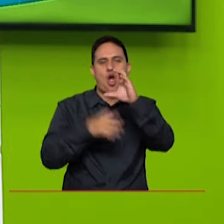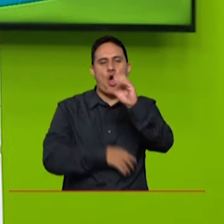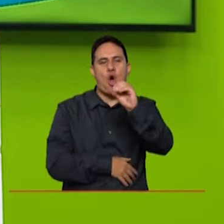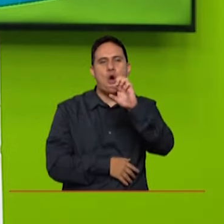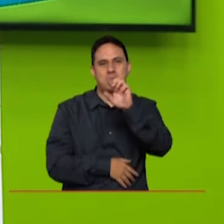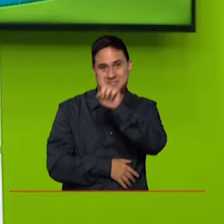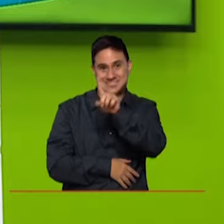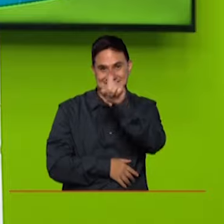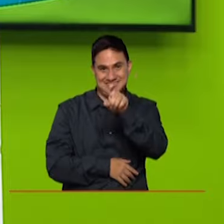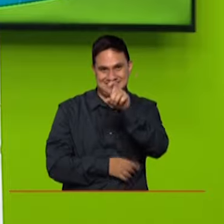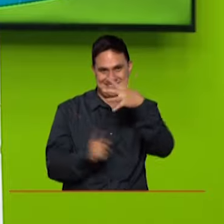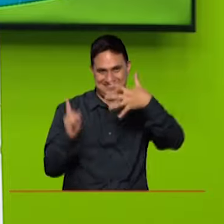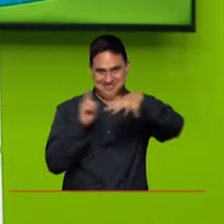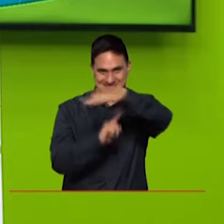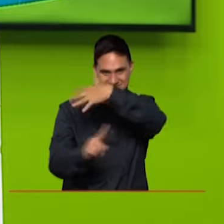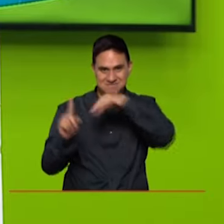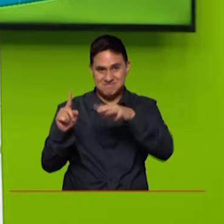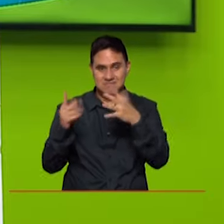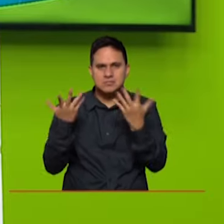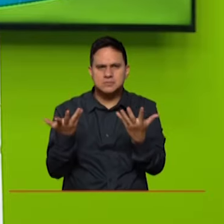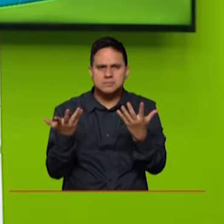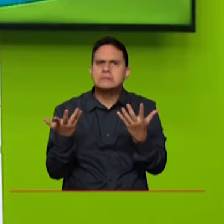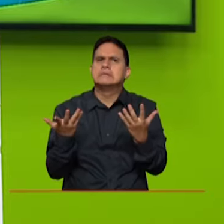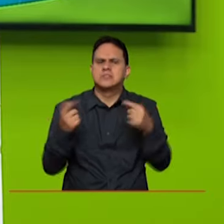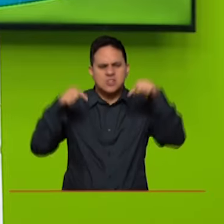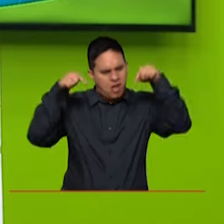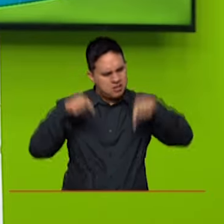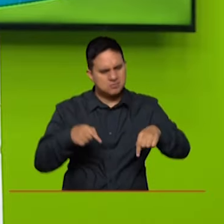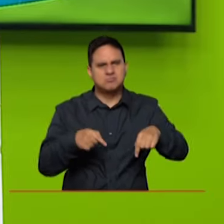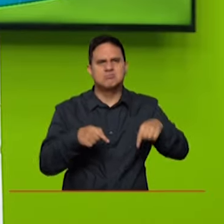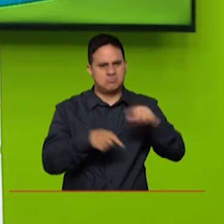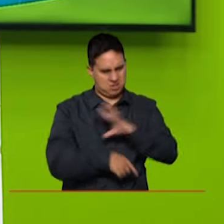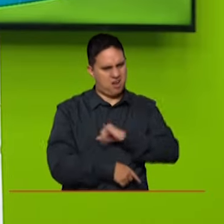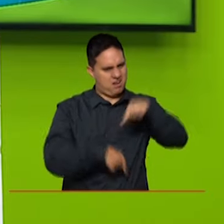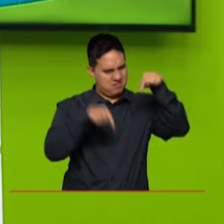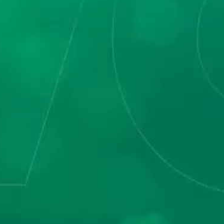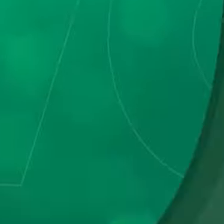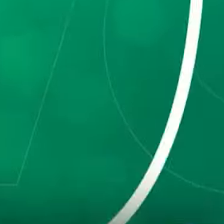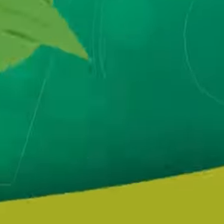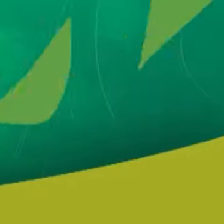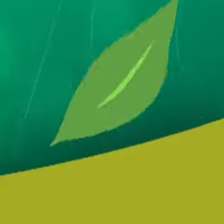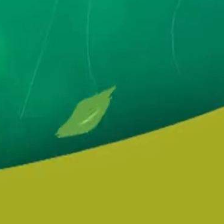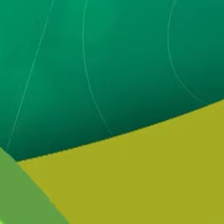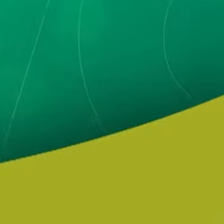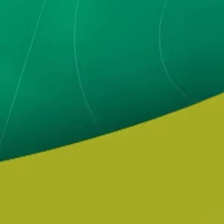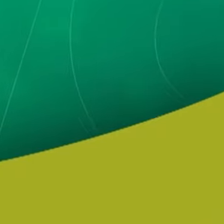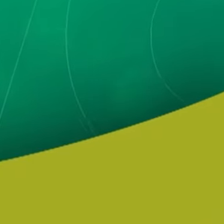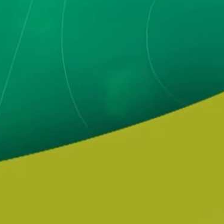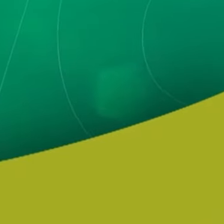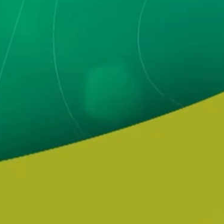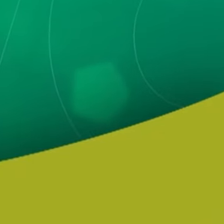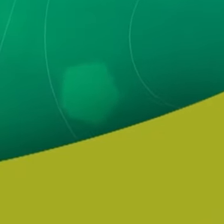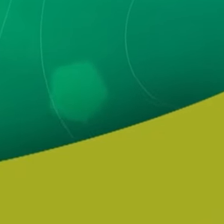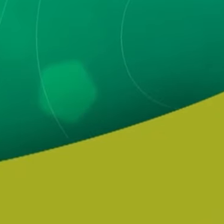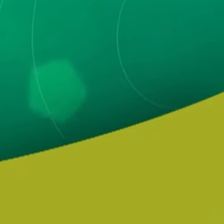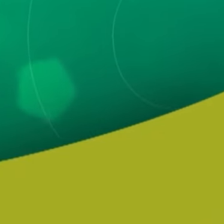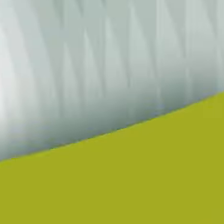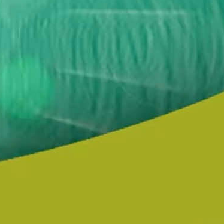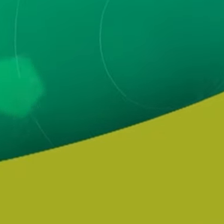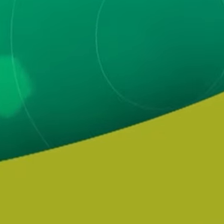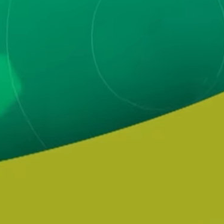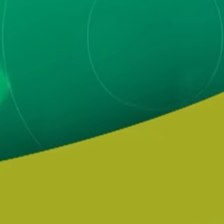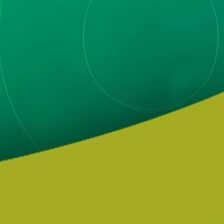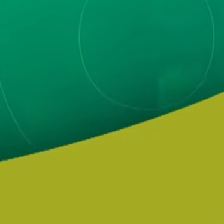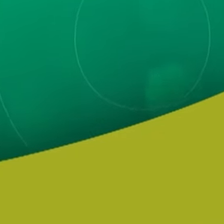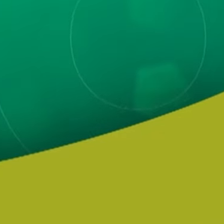COP16. Aquí les tenemos 10 razones para que se celebre en Cali y el Valle del Cauca. 10 razones por qué Cali y el Valle